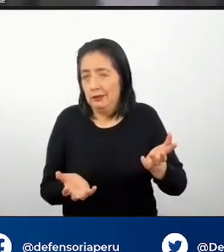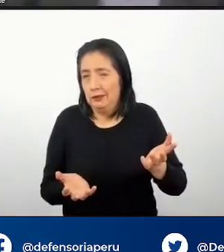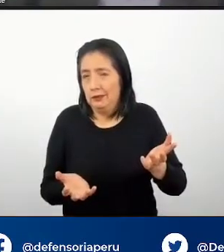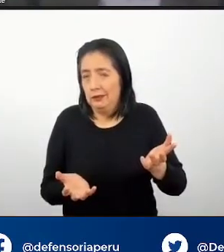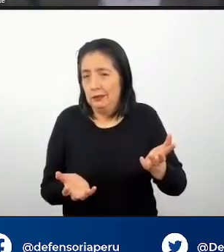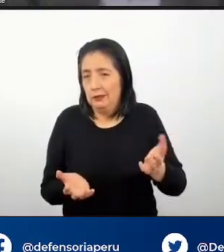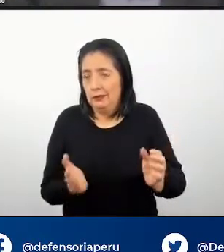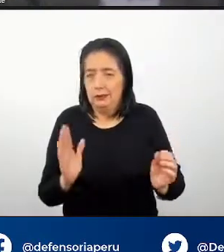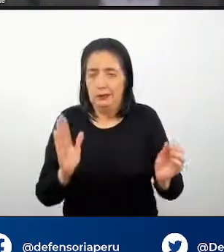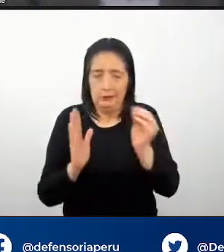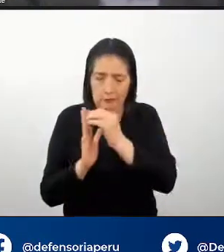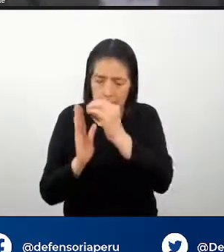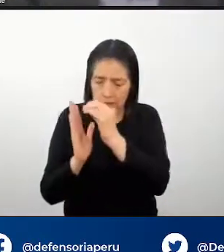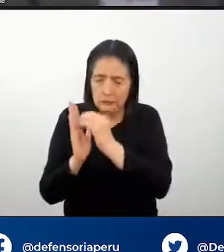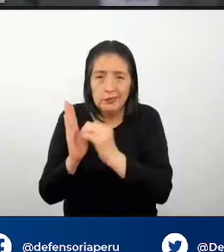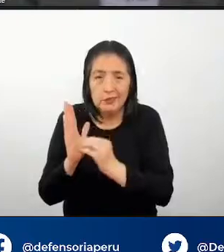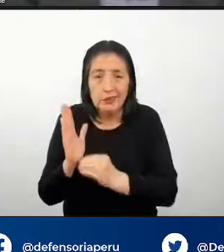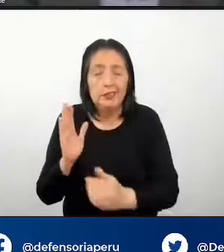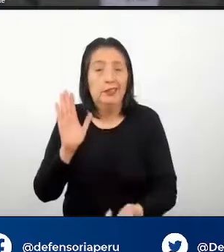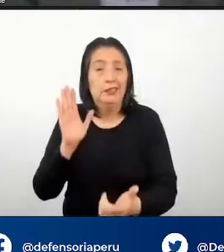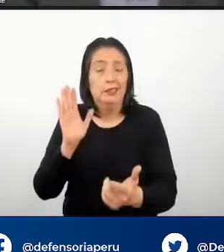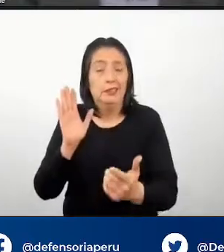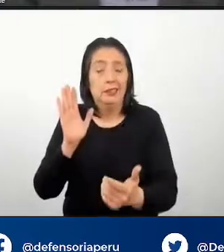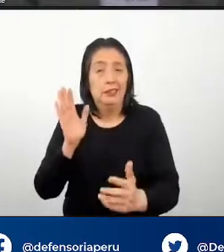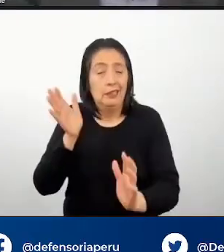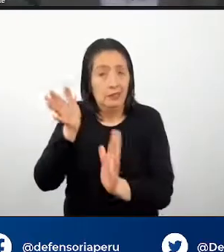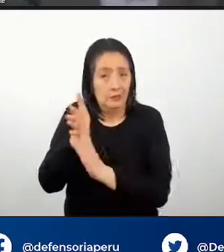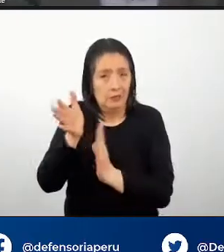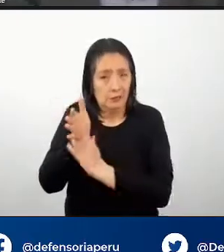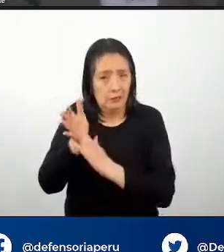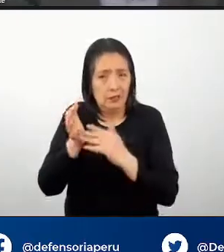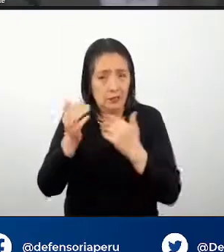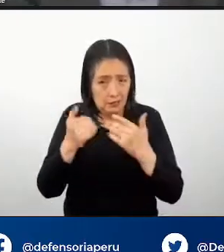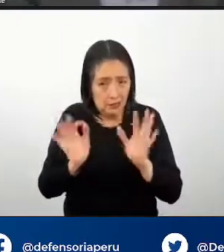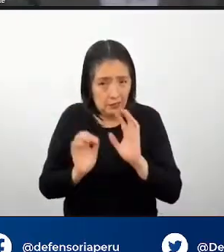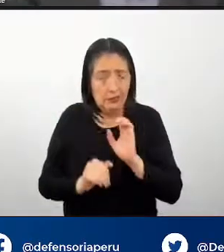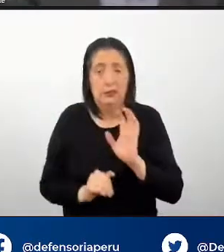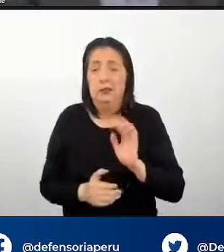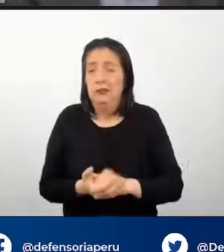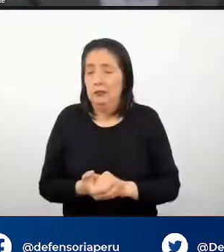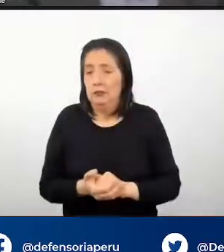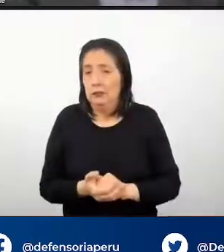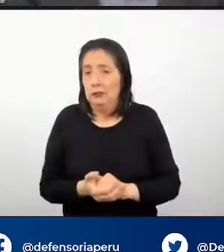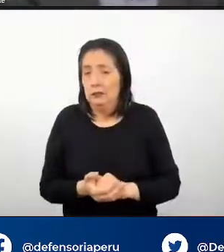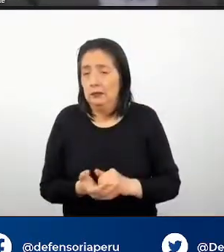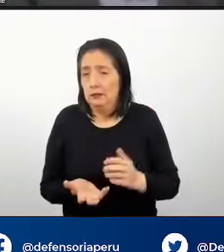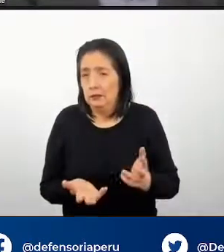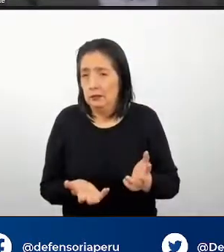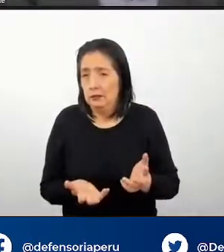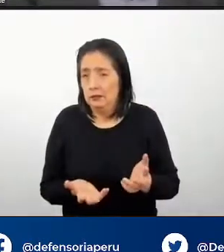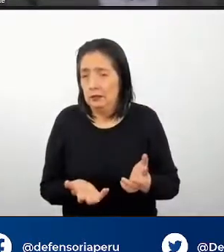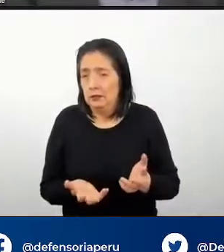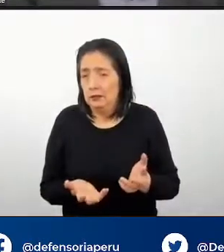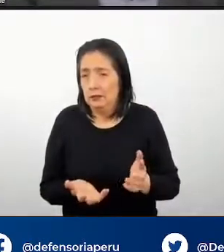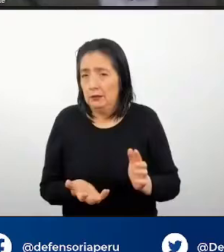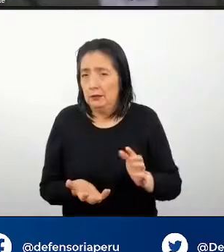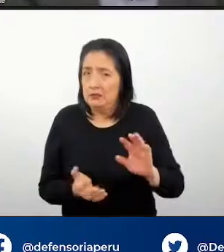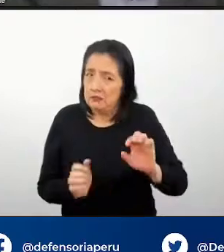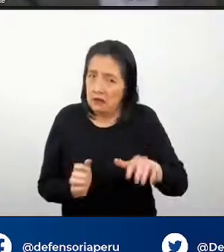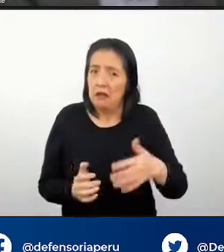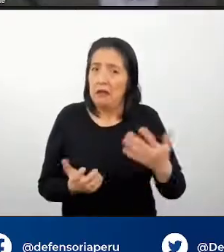fichadas en la Defensoría del Pueblo, ya daría cuenta ello de que algo ha